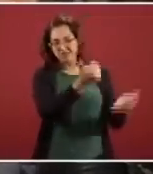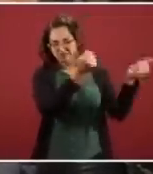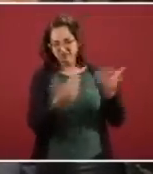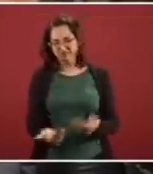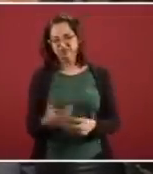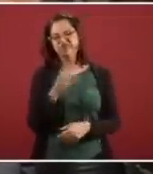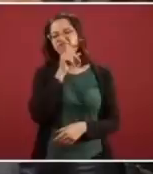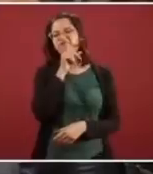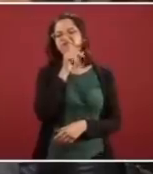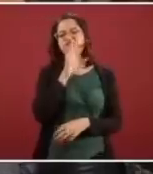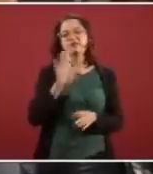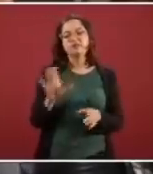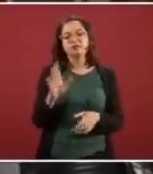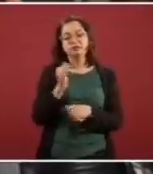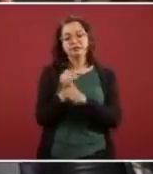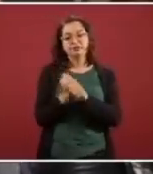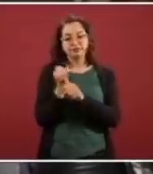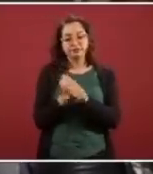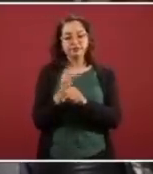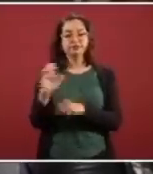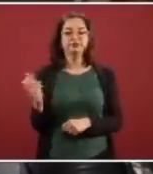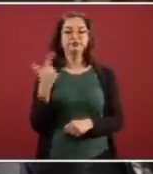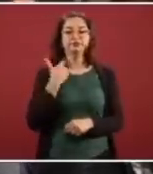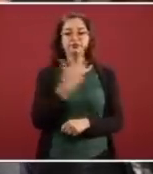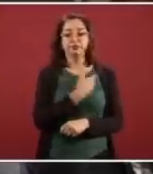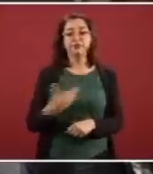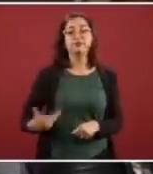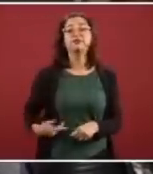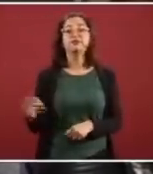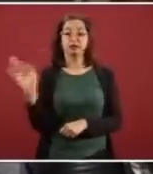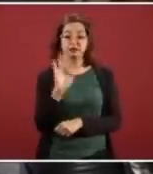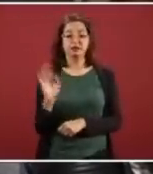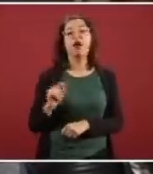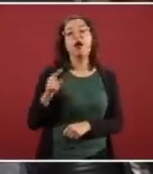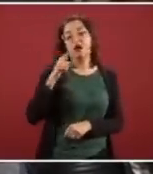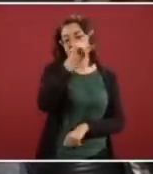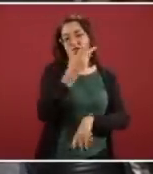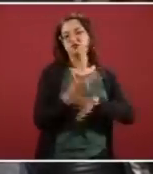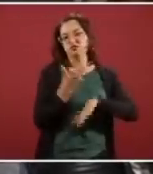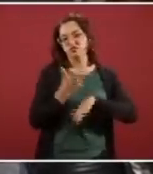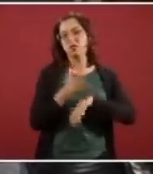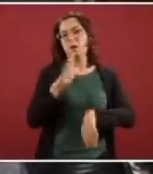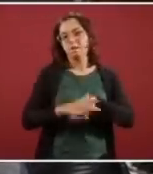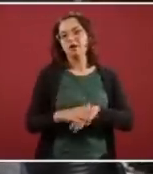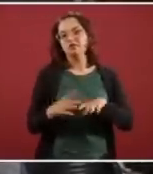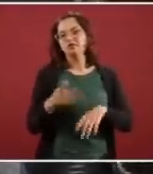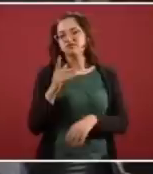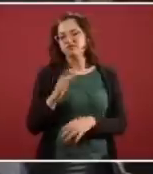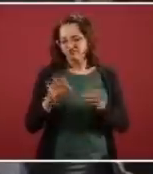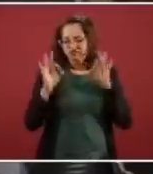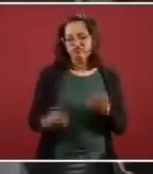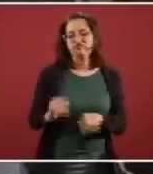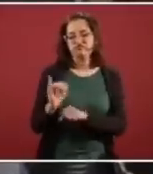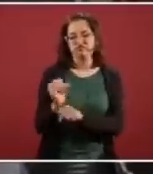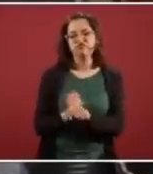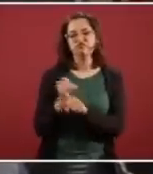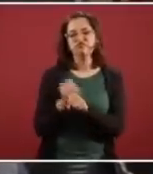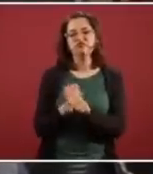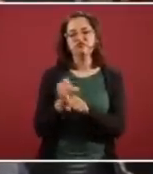el tema de la investigación a los expresidentes pudiese dar resultados más en Estados Unidos que en